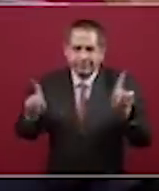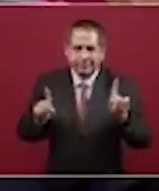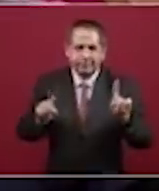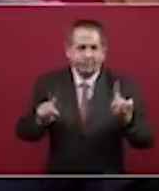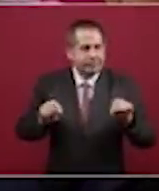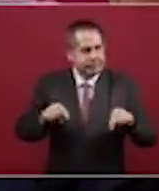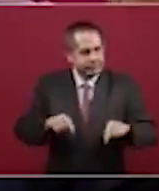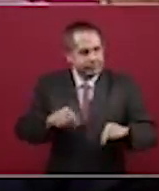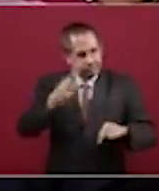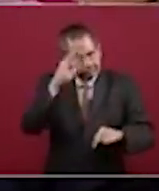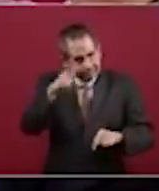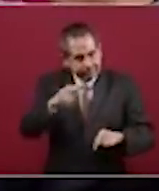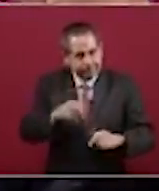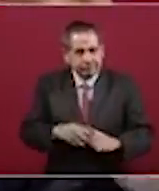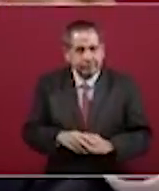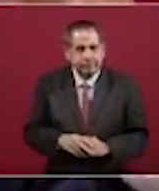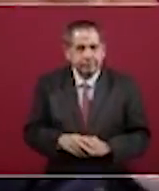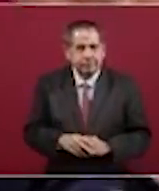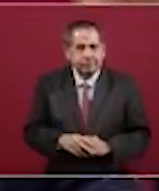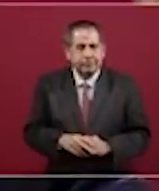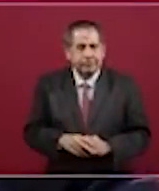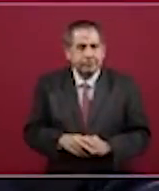¿sí?